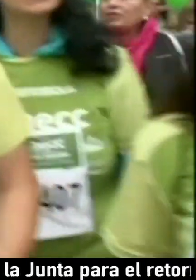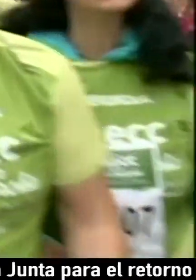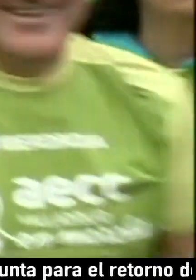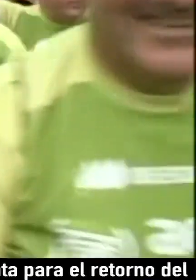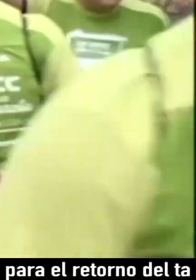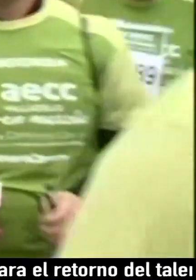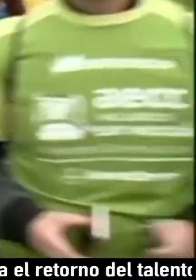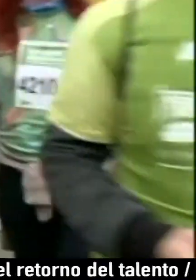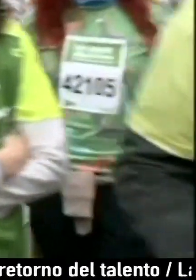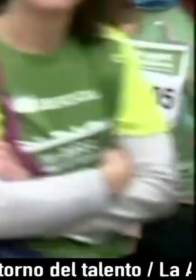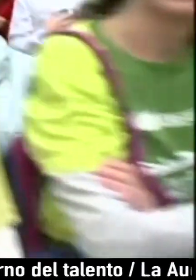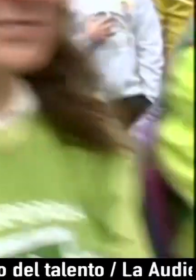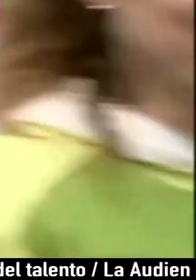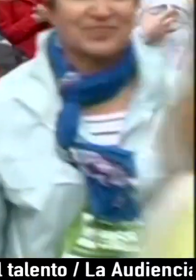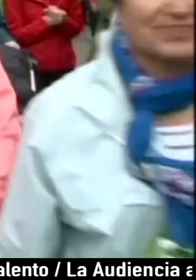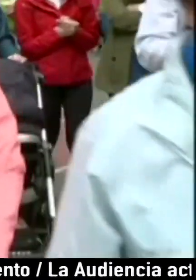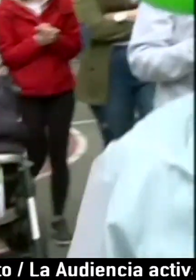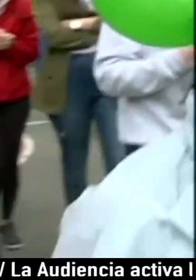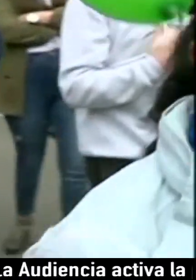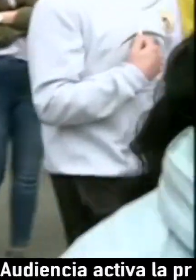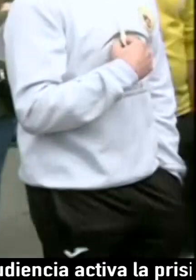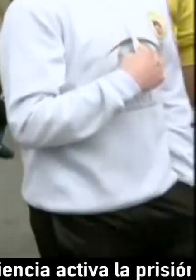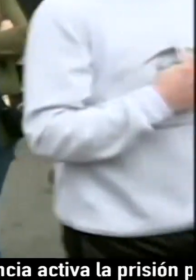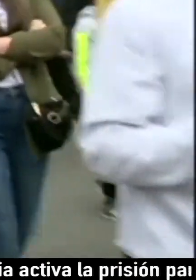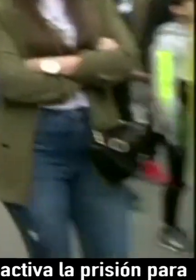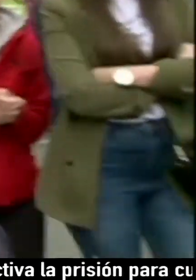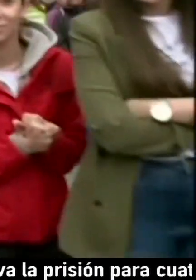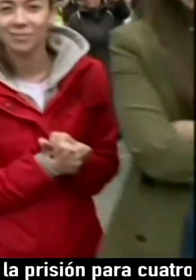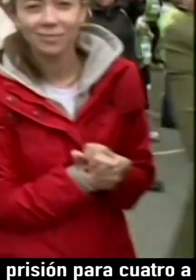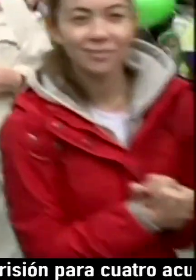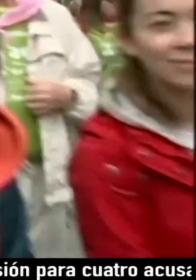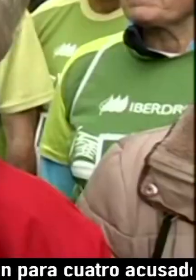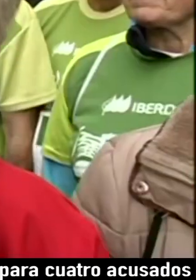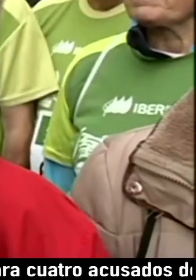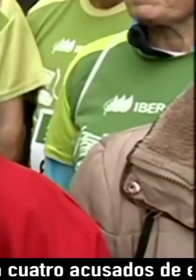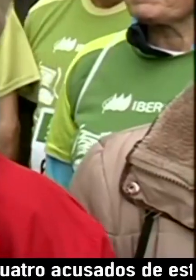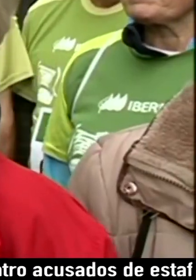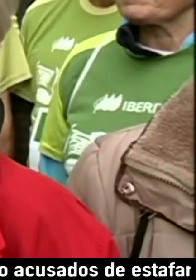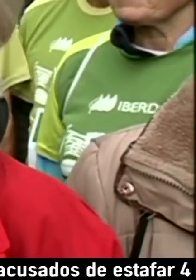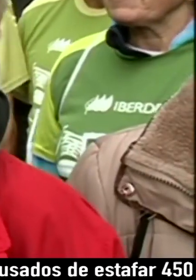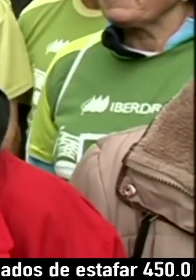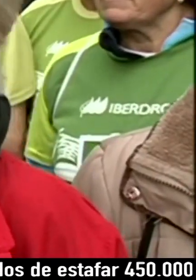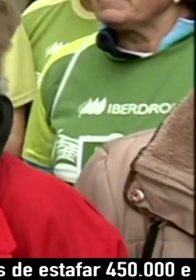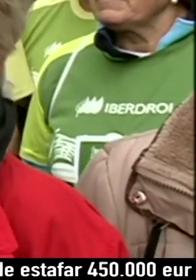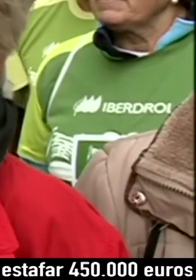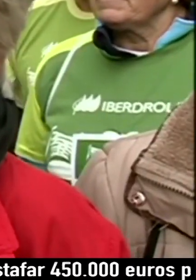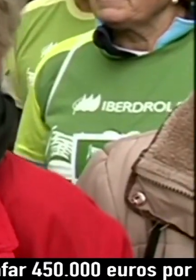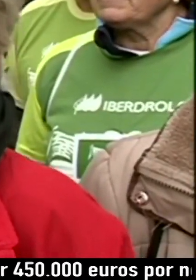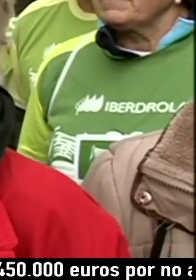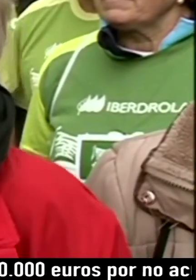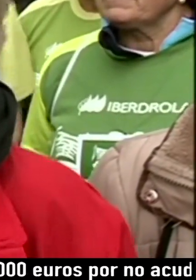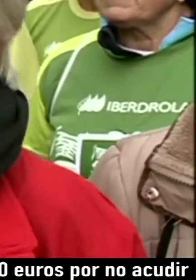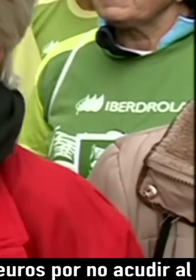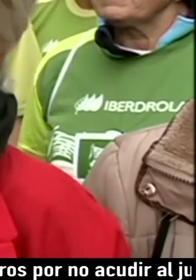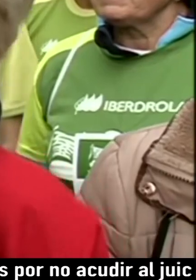Muy presente entre todos estos participantes que al cáncer hay que plantarle batalla. El que no tenga un familiar o un amigo, eso